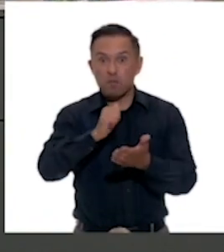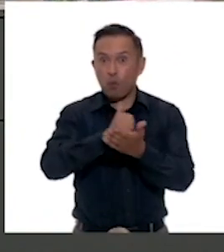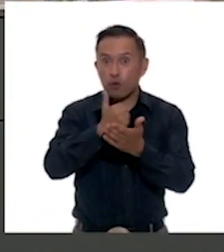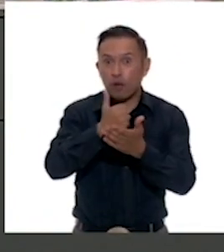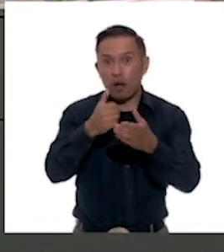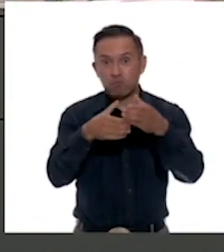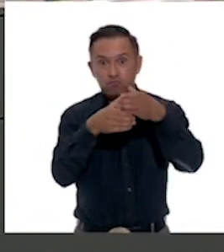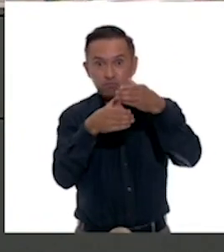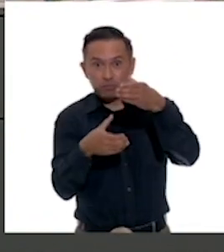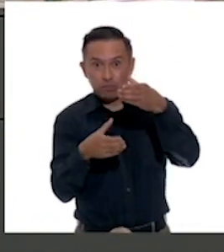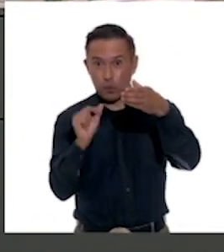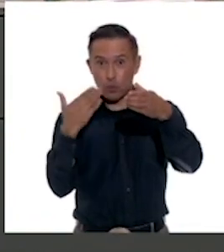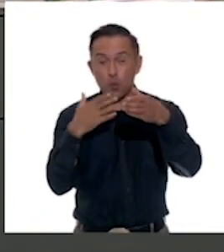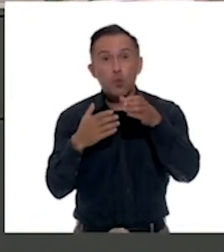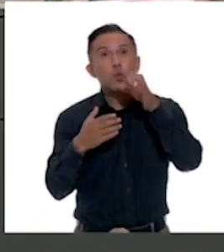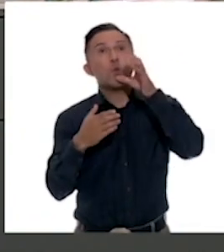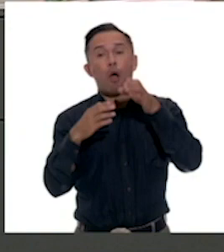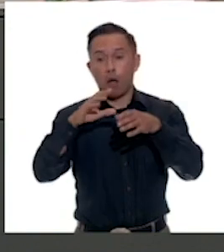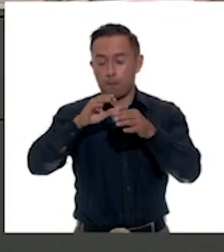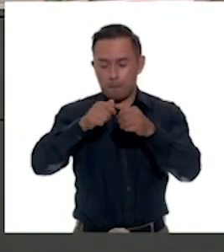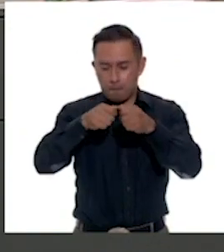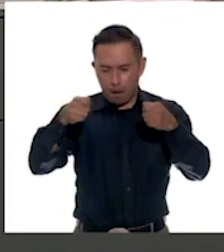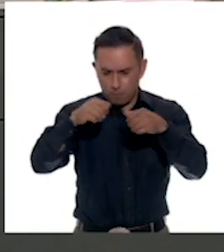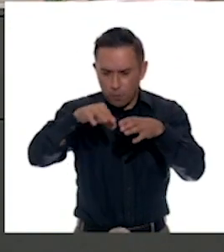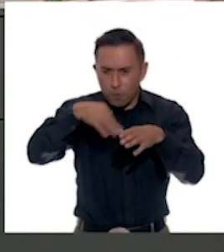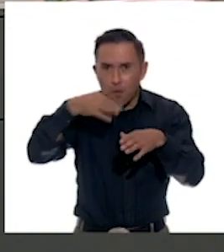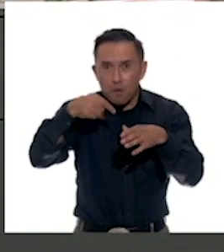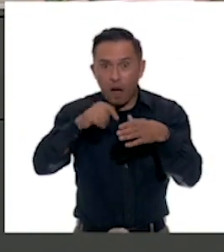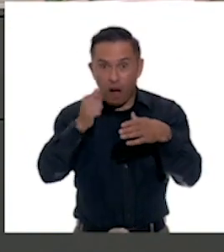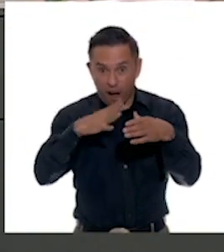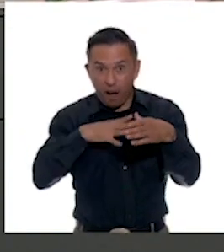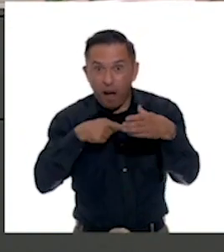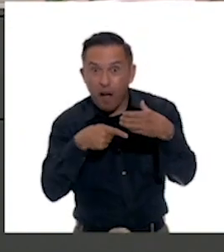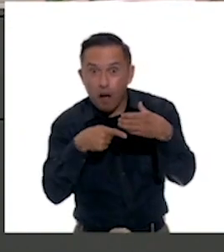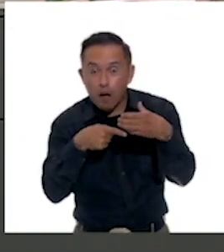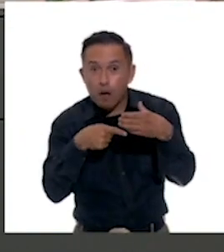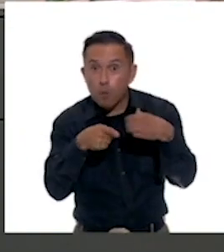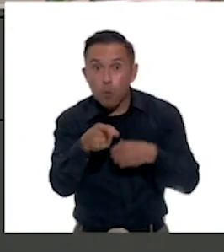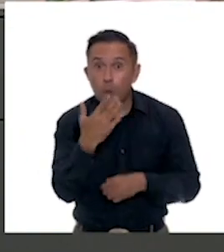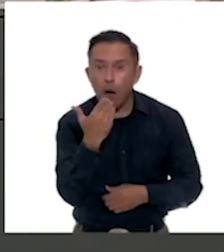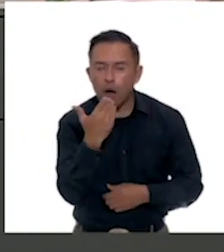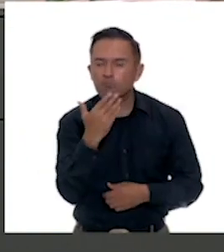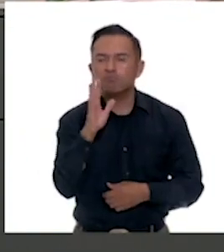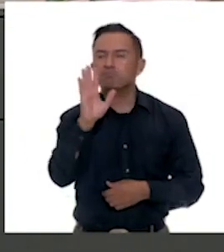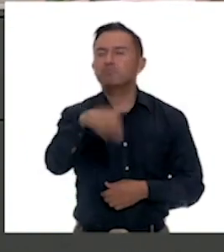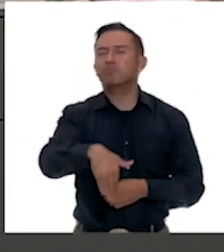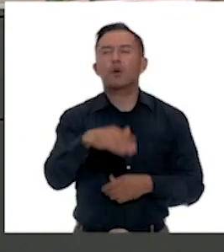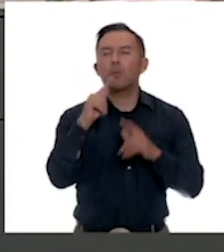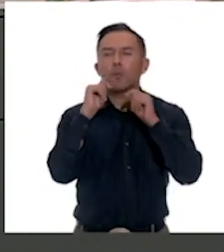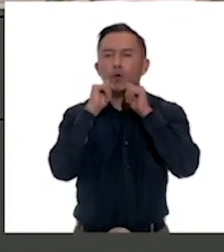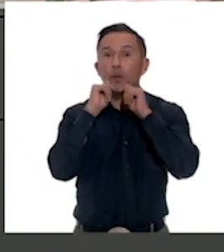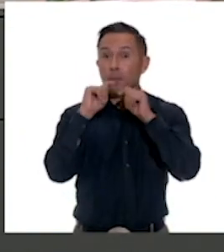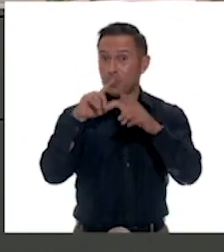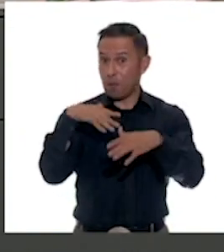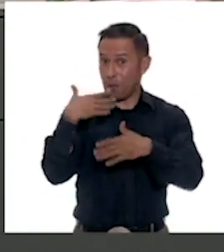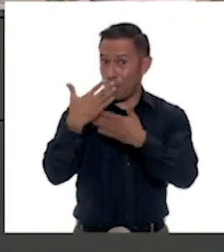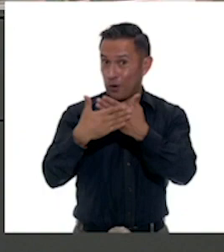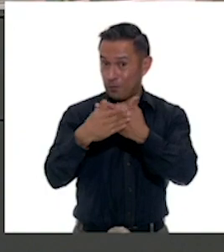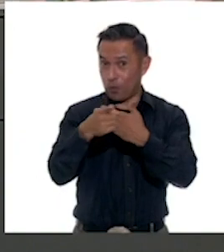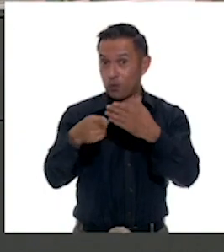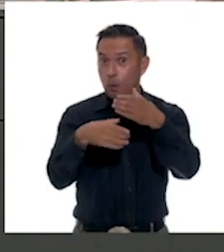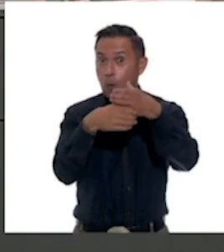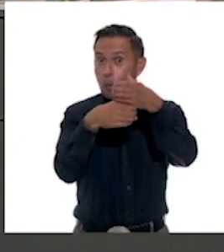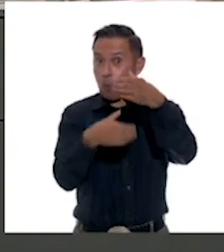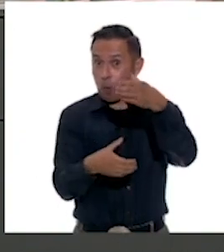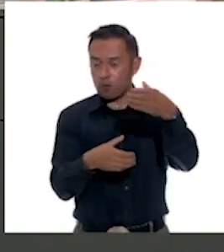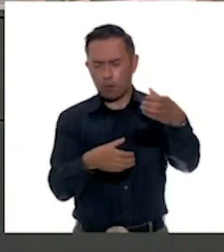hayan disfrutado recientemente? ¿No? No importa. Les recomiendo que la próxima vez que llegue uno a sus manos, se